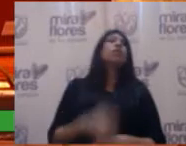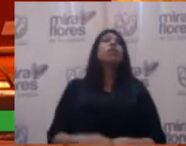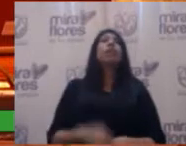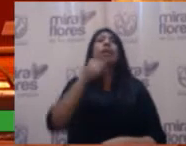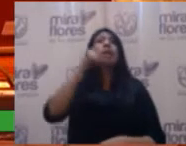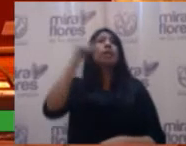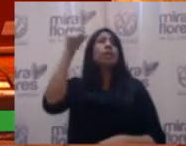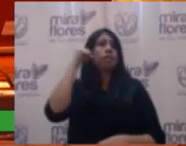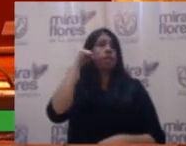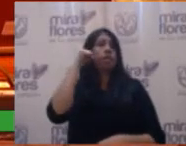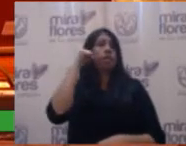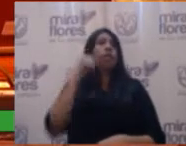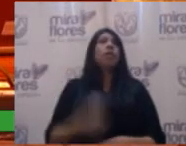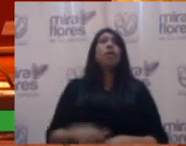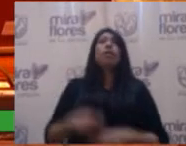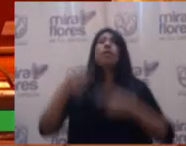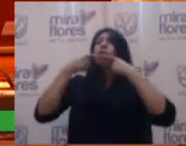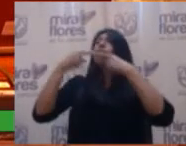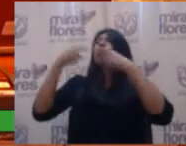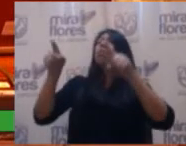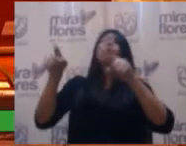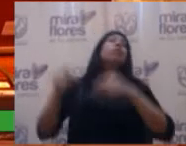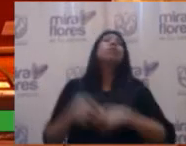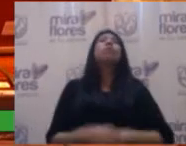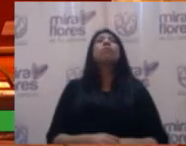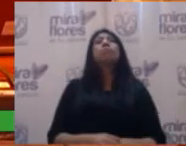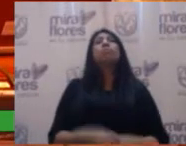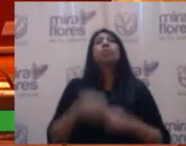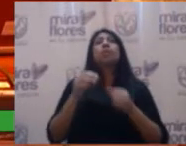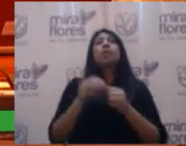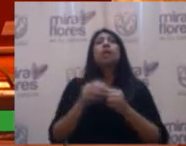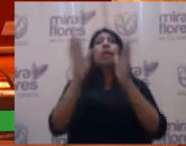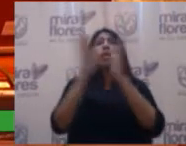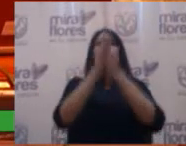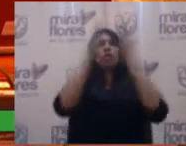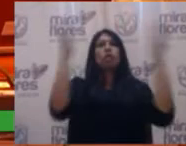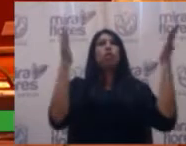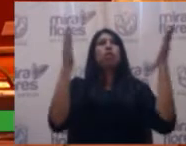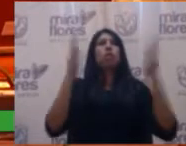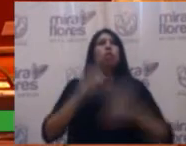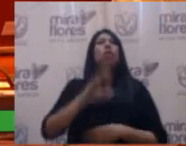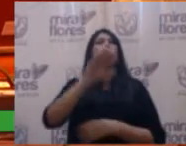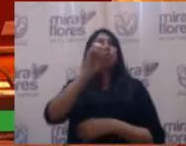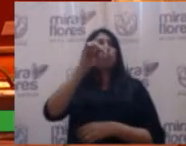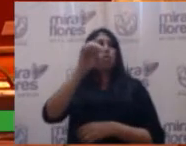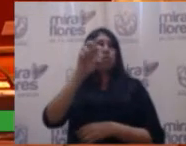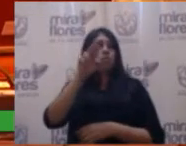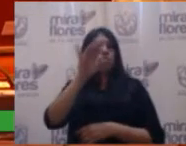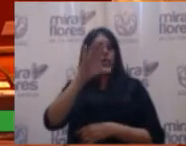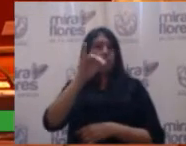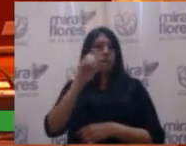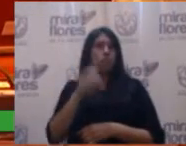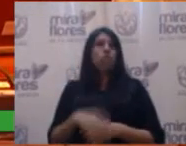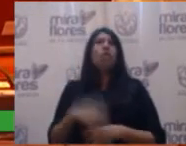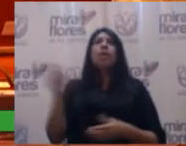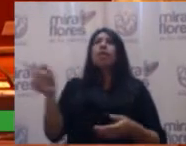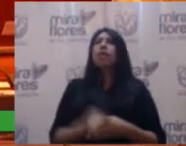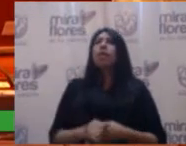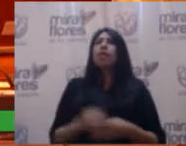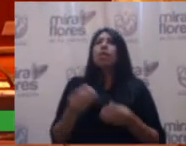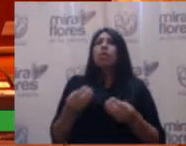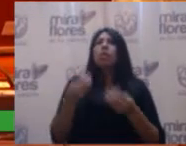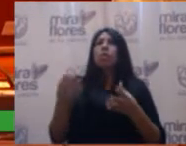de ayer ha sido publicado en el Diario del Comercio, ha sido publicada una relación de las buenas